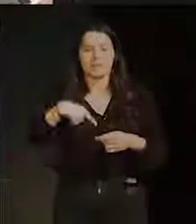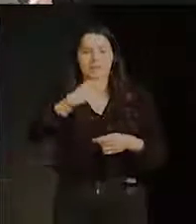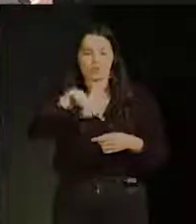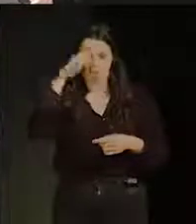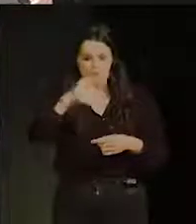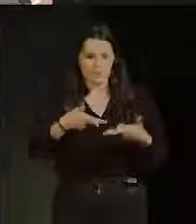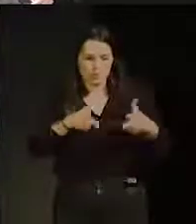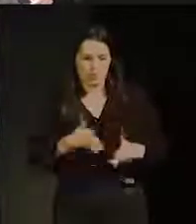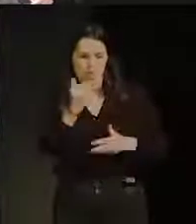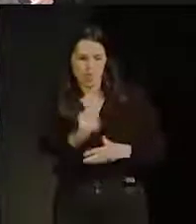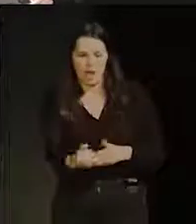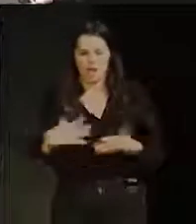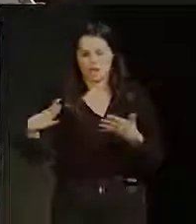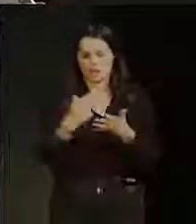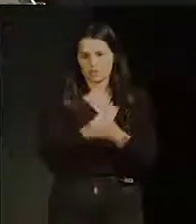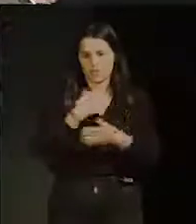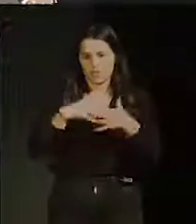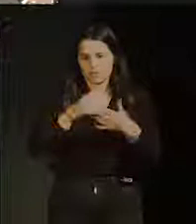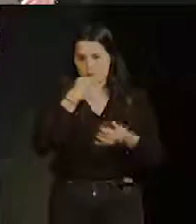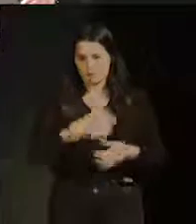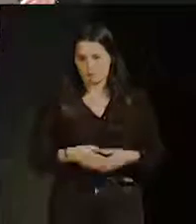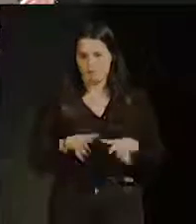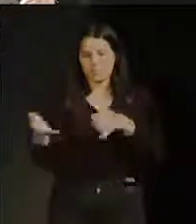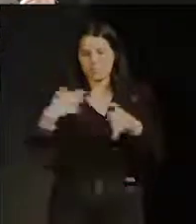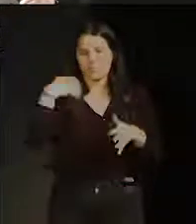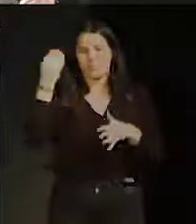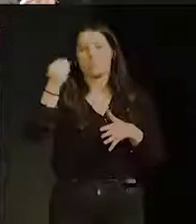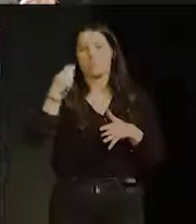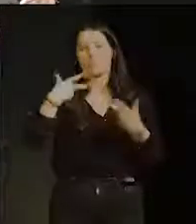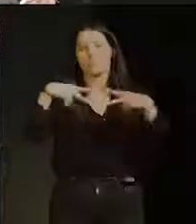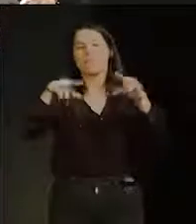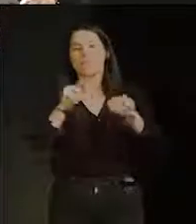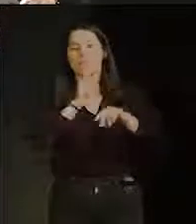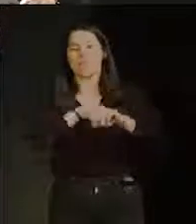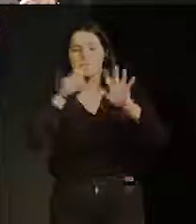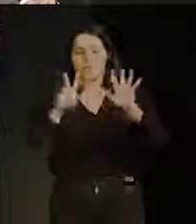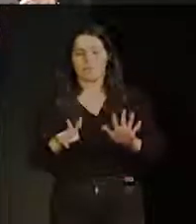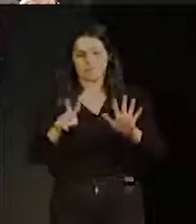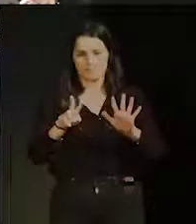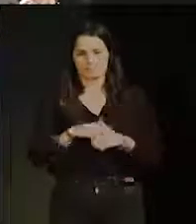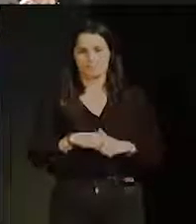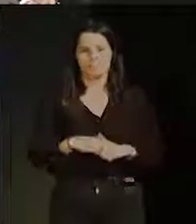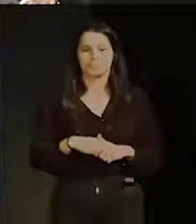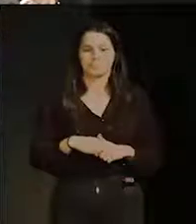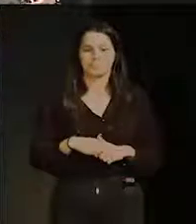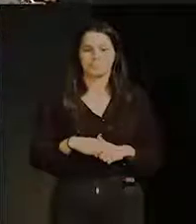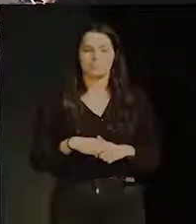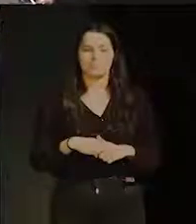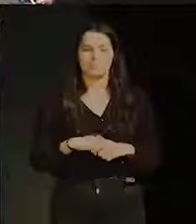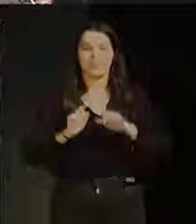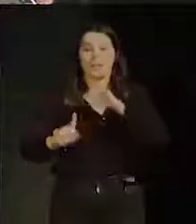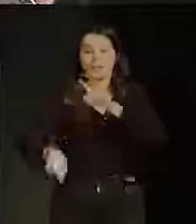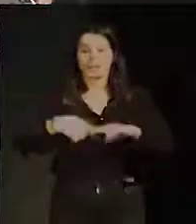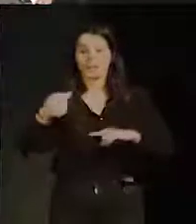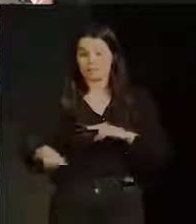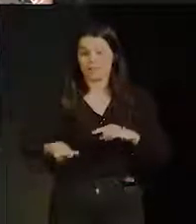el taller y todo esto, y que todo vaya bien. Está previsto que termine en torno a las 7 de la tarde. A